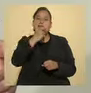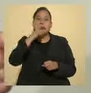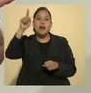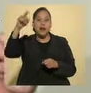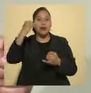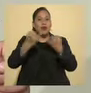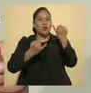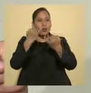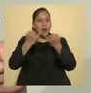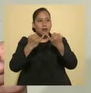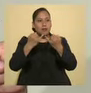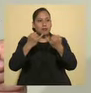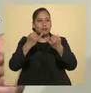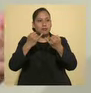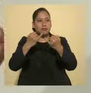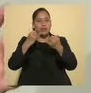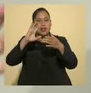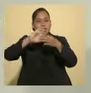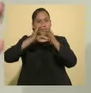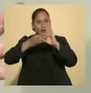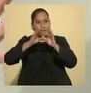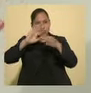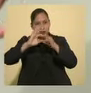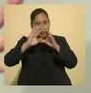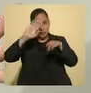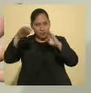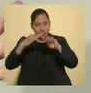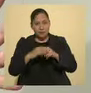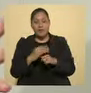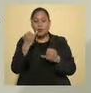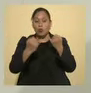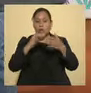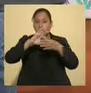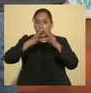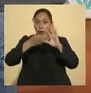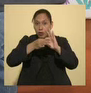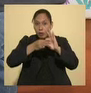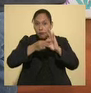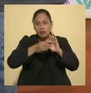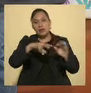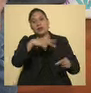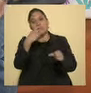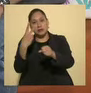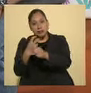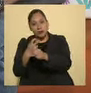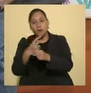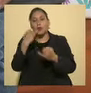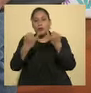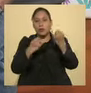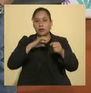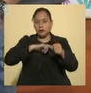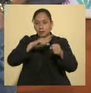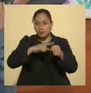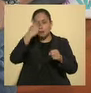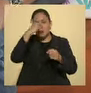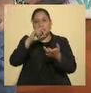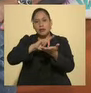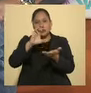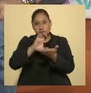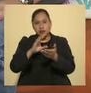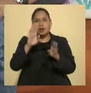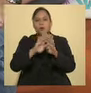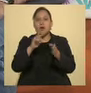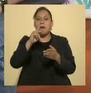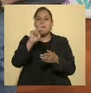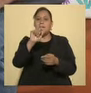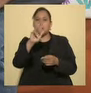Juegos Olímpicos. Y después de cada Juego Olímpico hay unos Juegos especiales para personas con discapacidad que se llaman Paralímpicos.